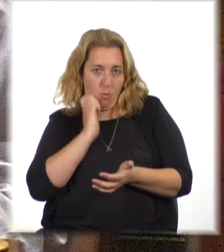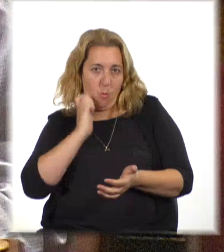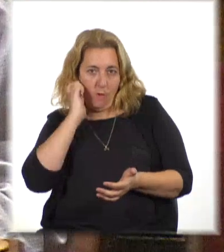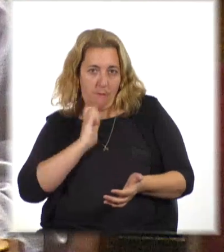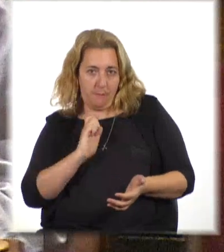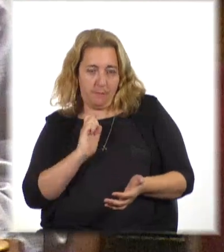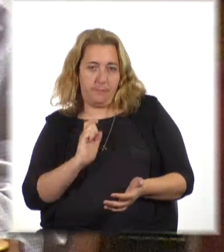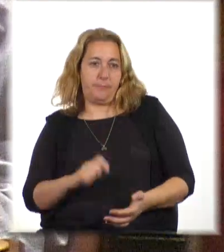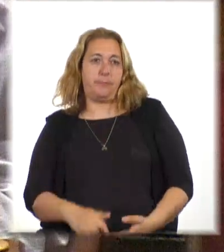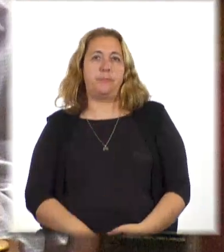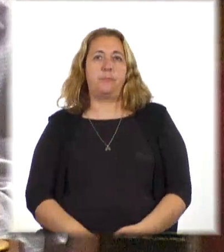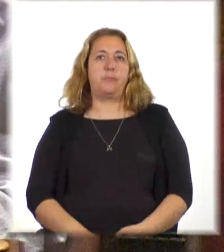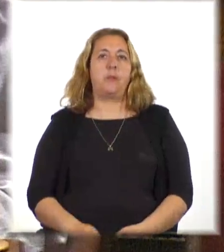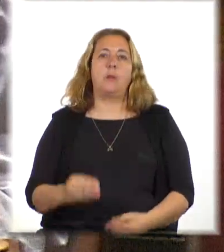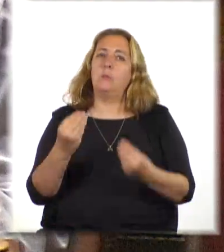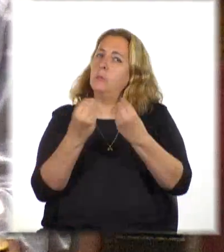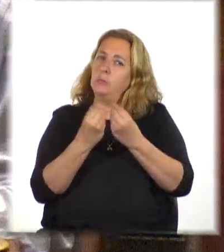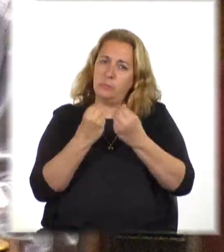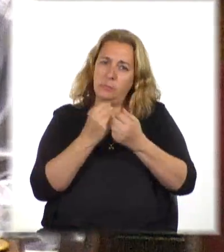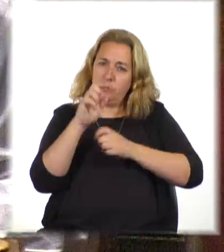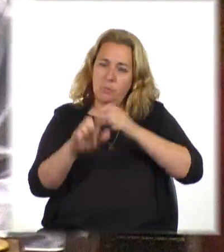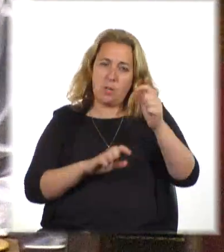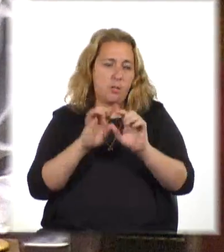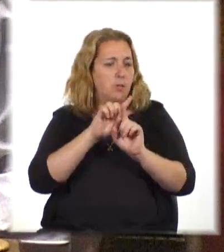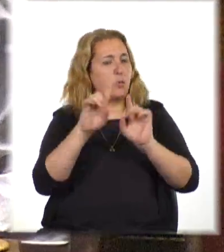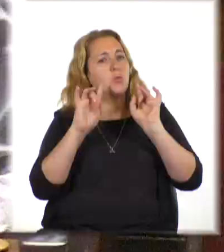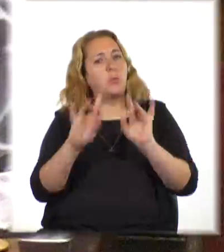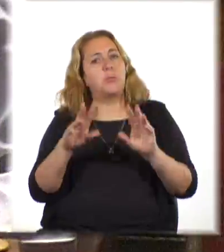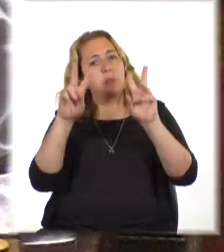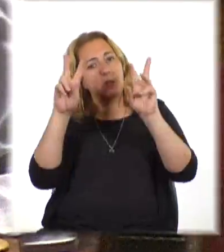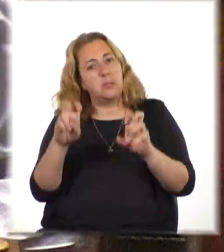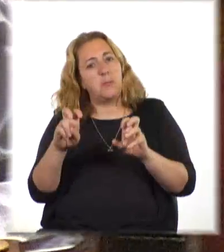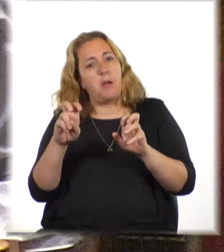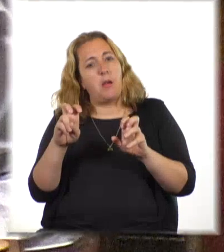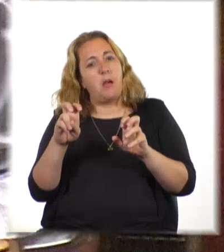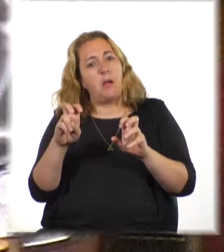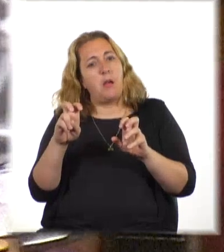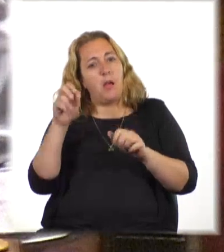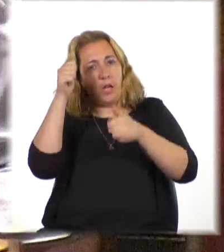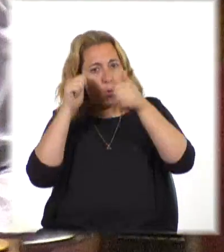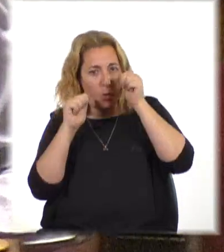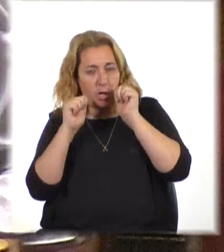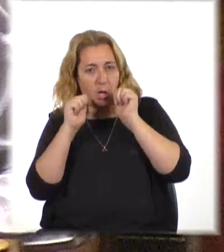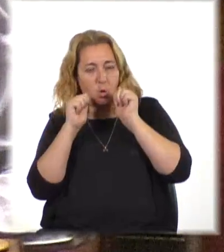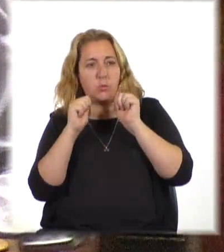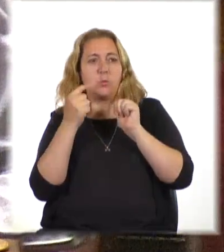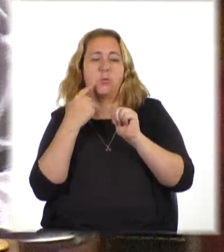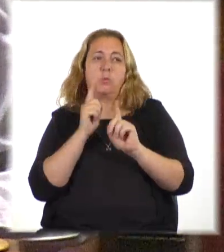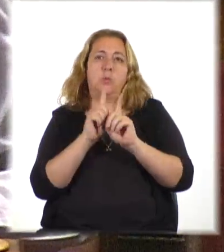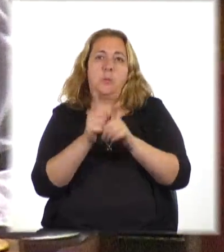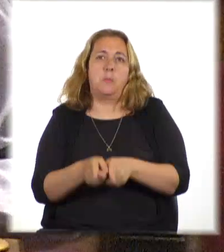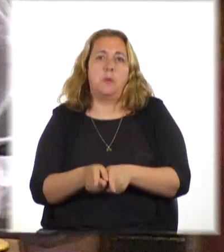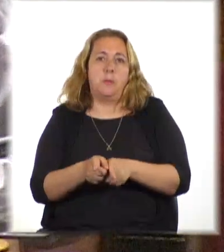muchísima gente no solo en los temas anestésicos los temas quirúrgicos sino presidente